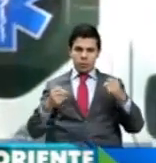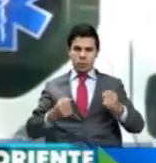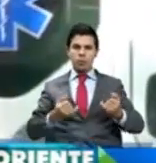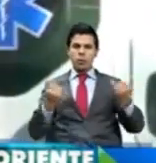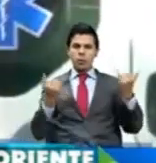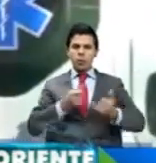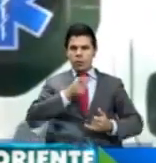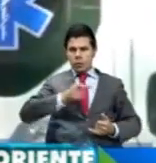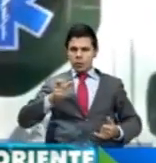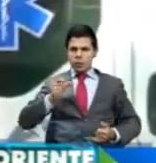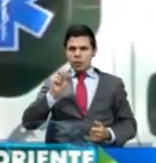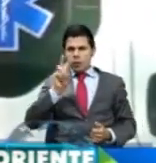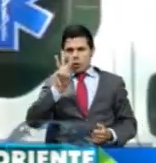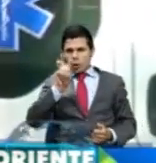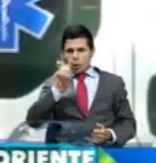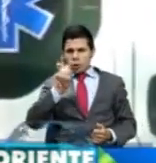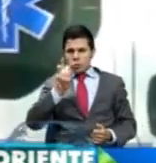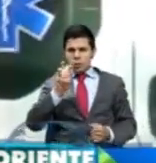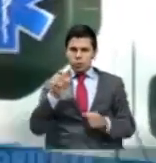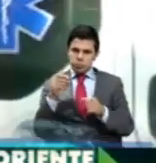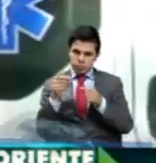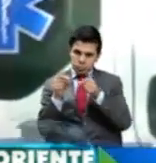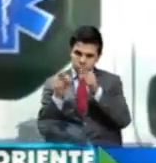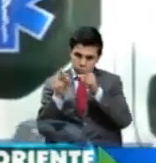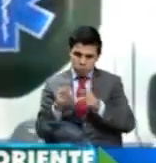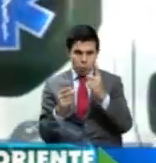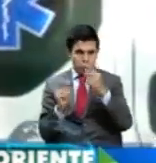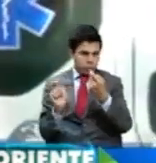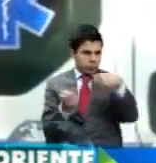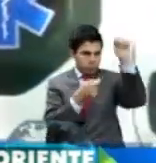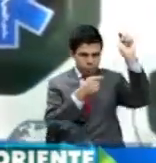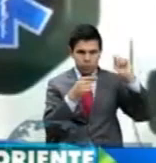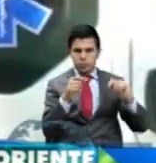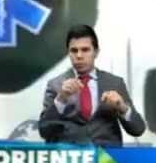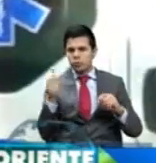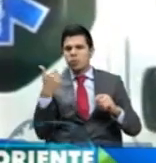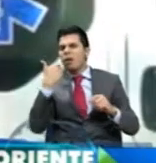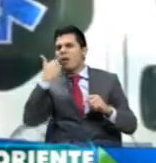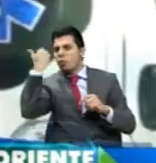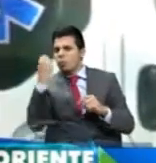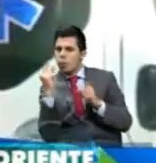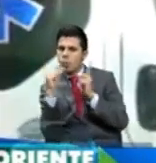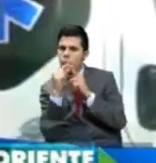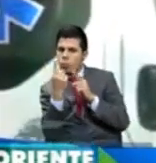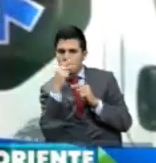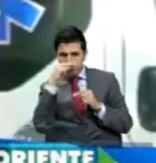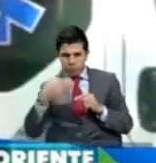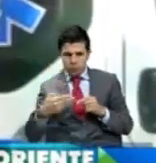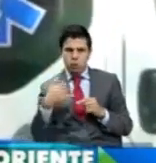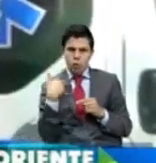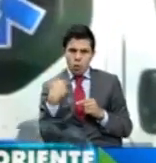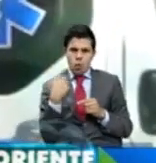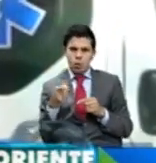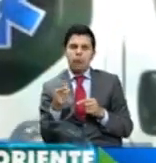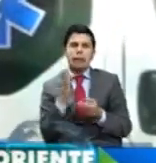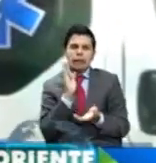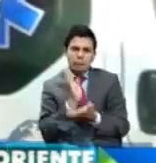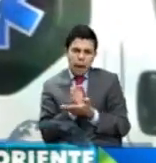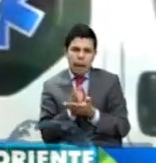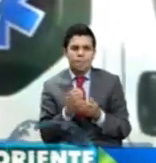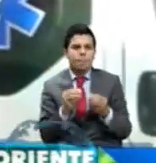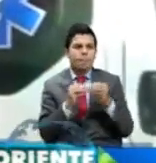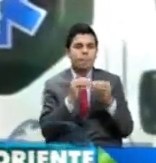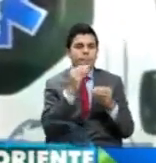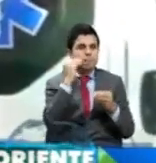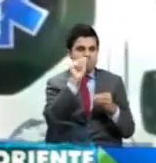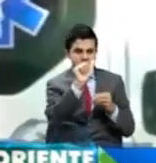De estos 8 pacientes a uno ya se le dio egreso, tenemos un menor de edad, de resto mayores de edad y tenemos una paciente que está en estado crítico